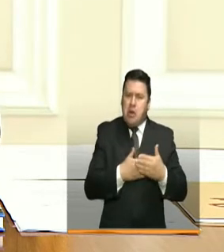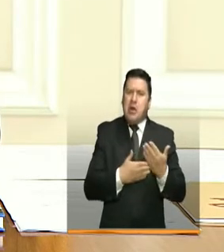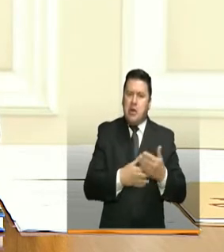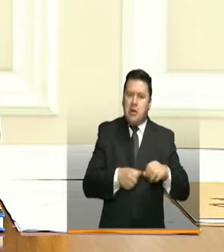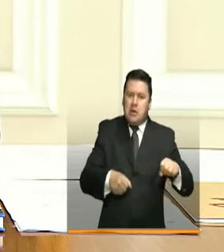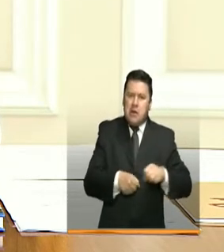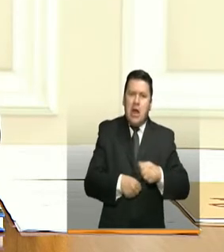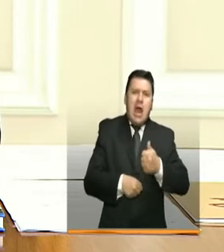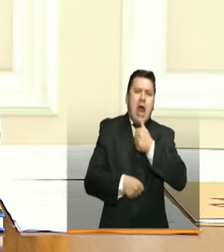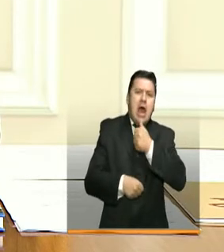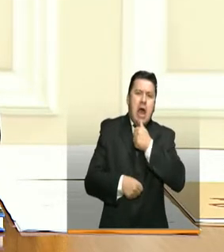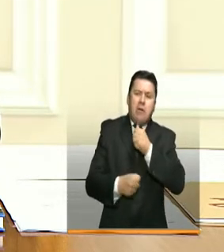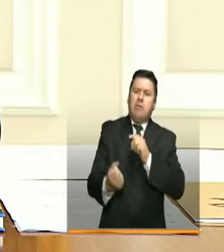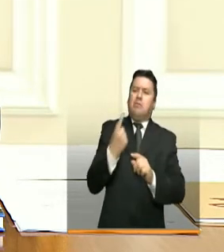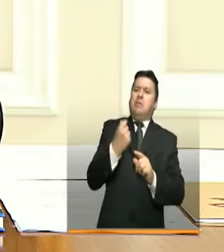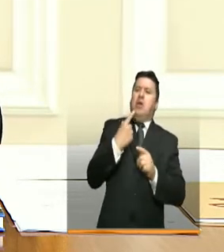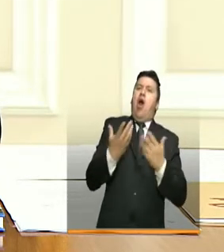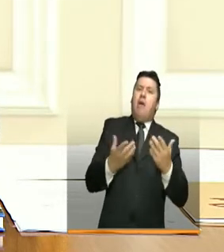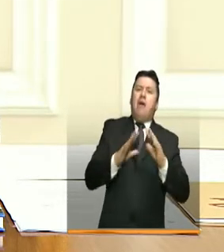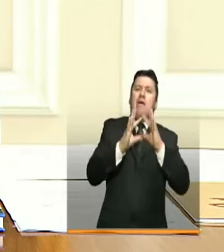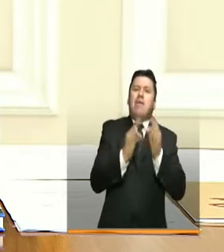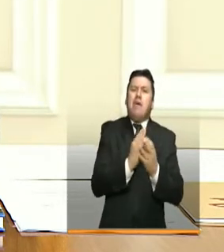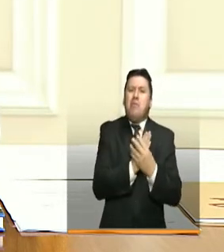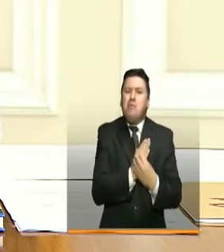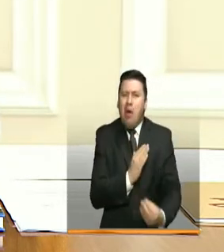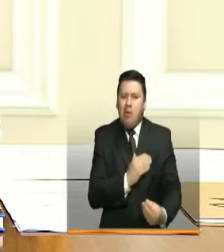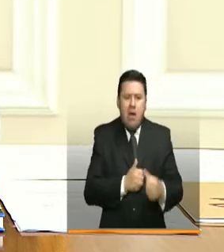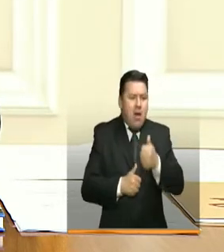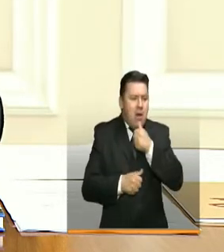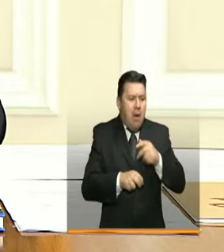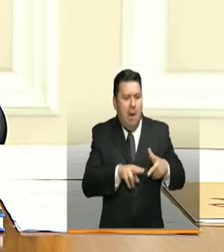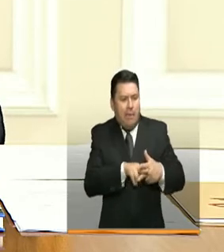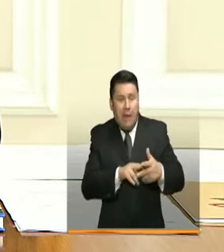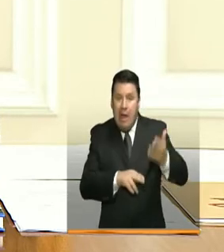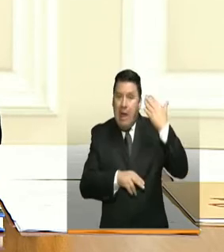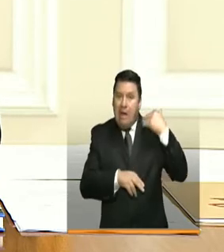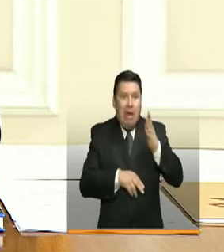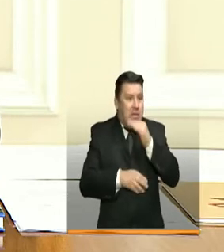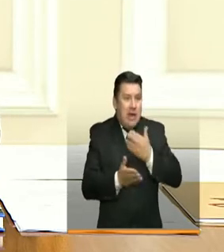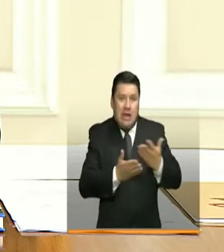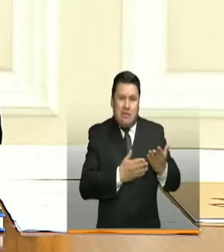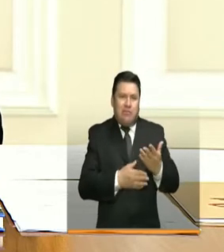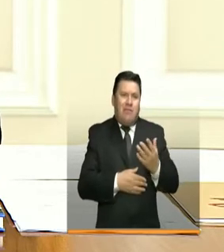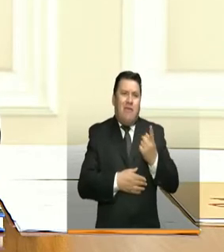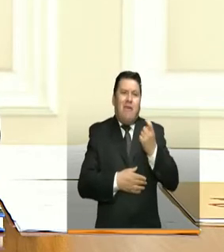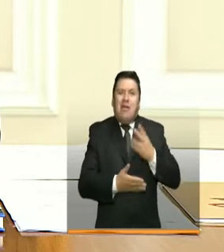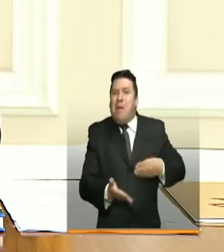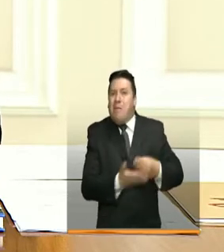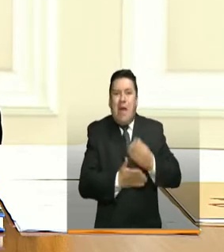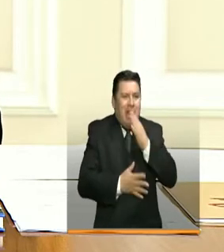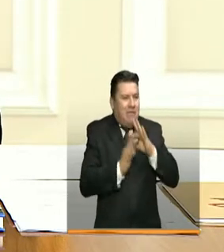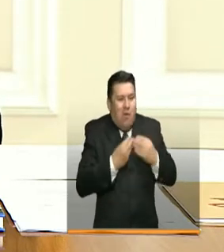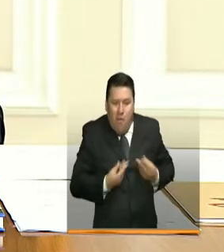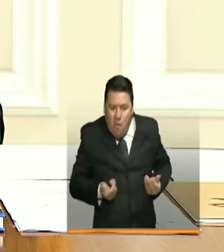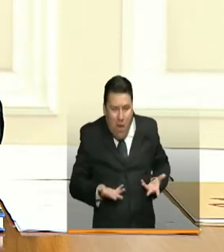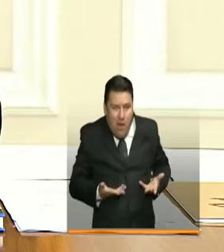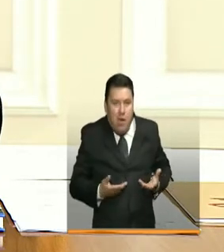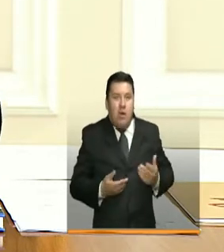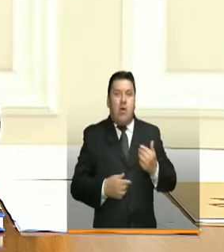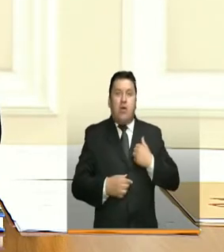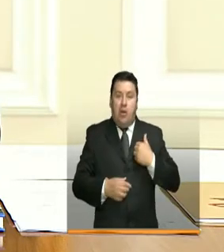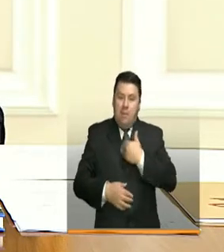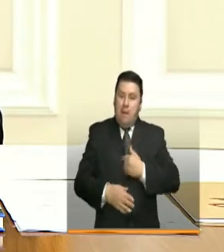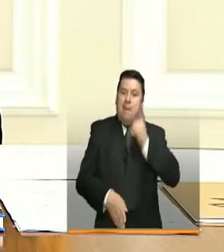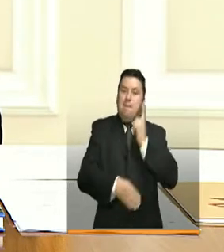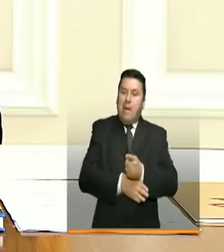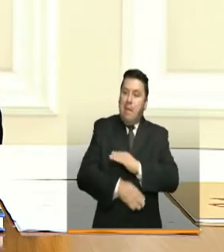reconexión del servicio de agua potable a familias vulnerables que estaban antes sin el servicio por incumplimiento. Le he pedido al Ministerio